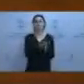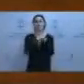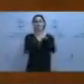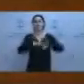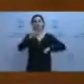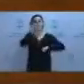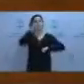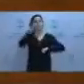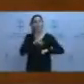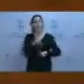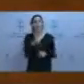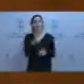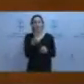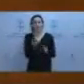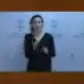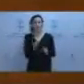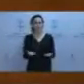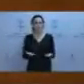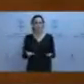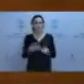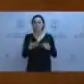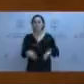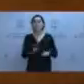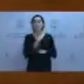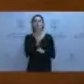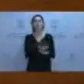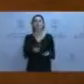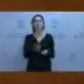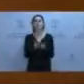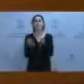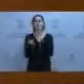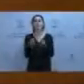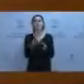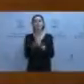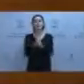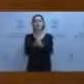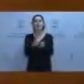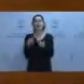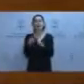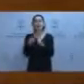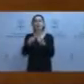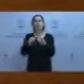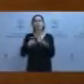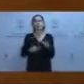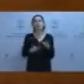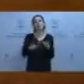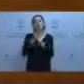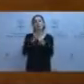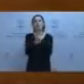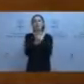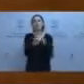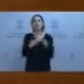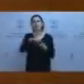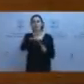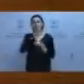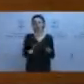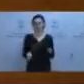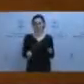realista. Por lo que volvemos a preguntarle, ¿dónde están las cifras de seguimiento? ¿Dónde están los objetivos? ¿Dónde están los indicadores?